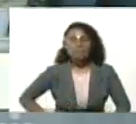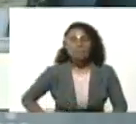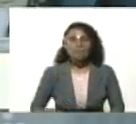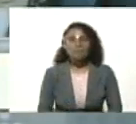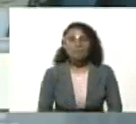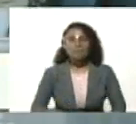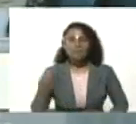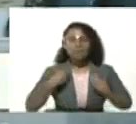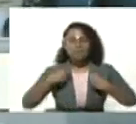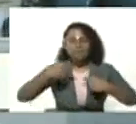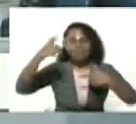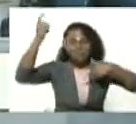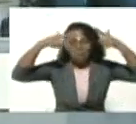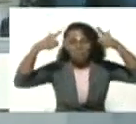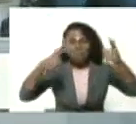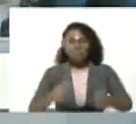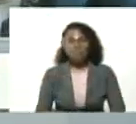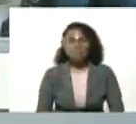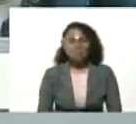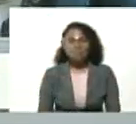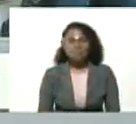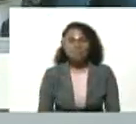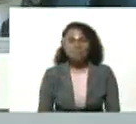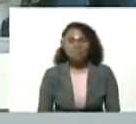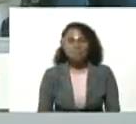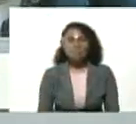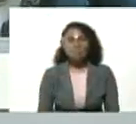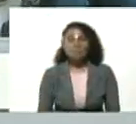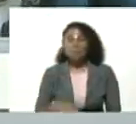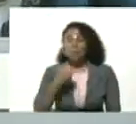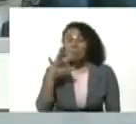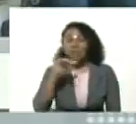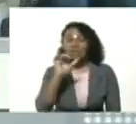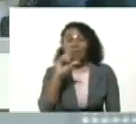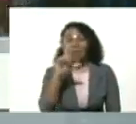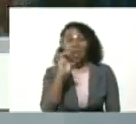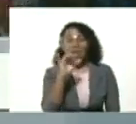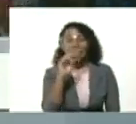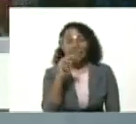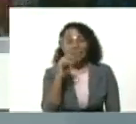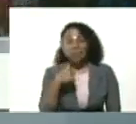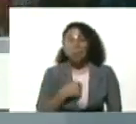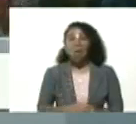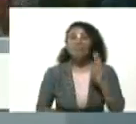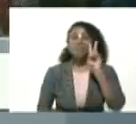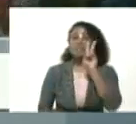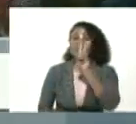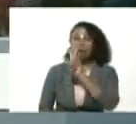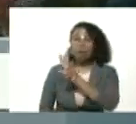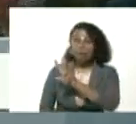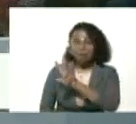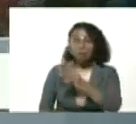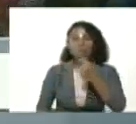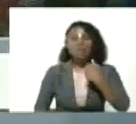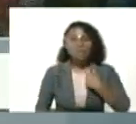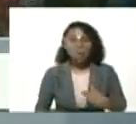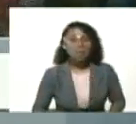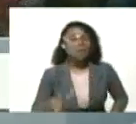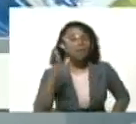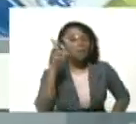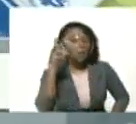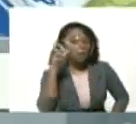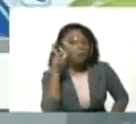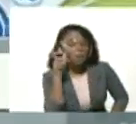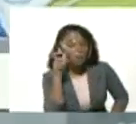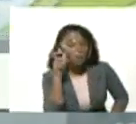¡Viva Chávez! Bueno, Yolén, te estoy viendo y te estoy escuchando.